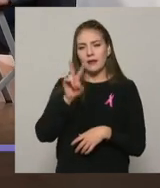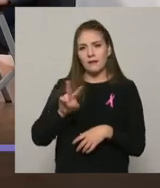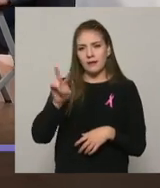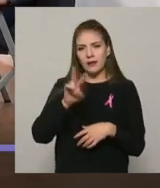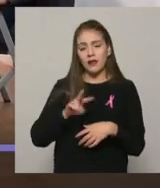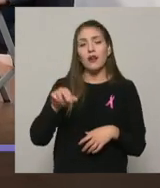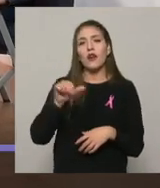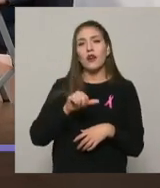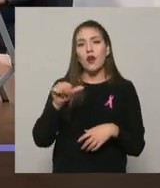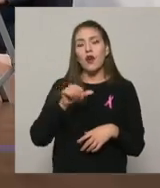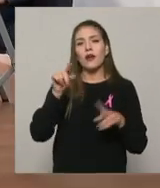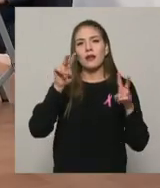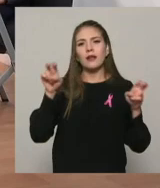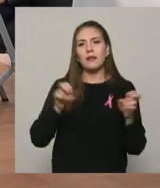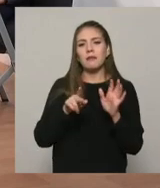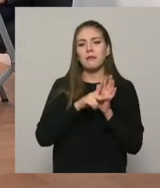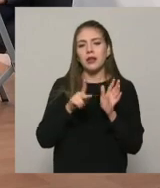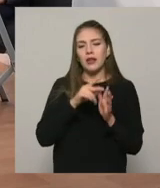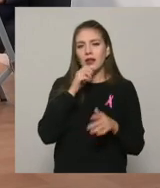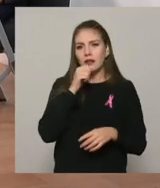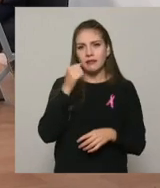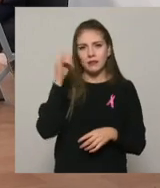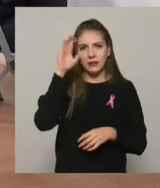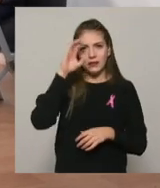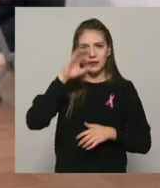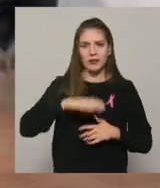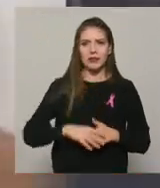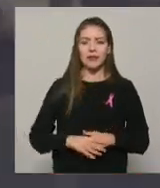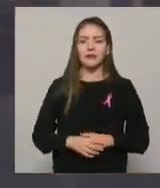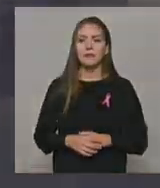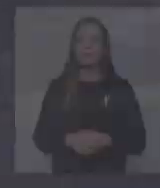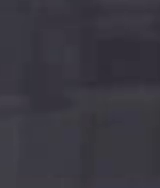Periodismo y Ciencia en la Ciudad de México. Ya volvemos.